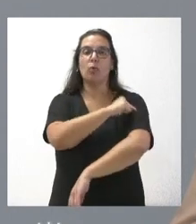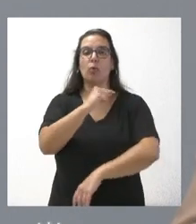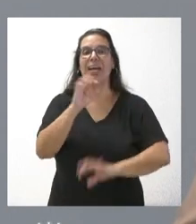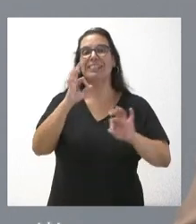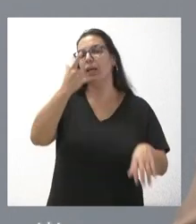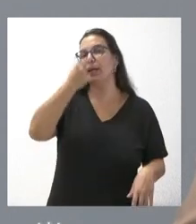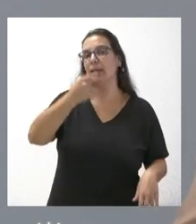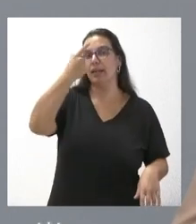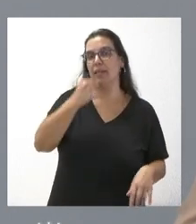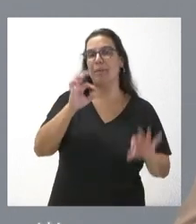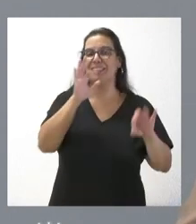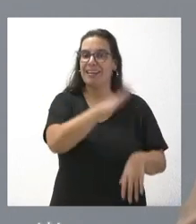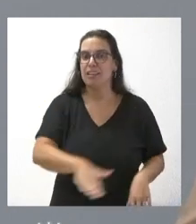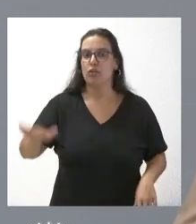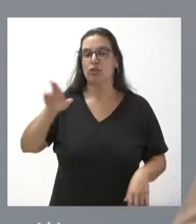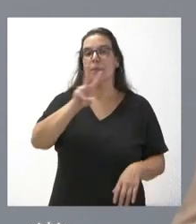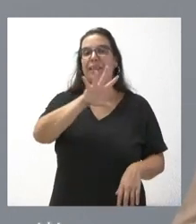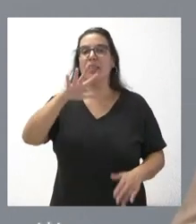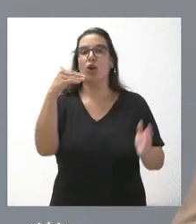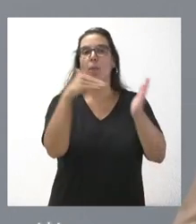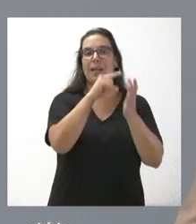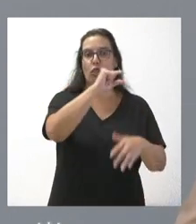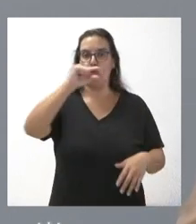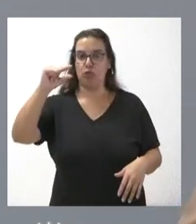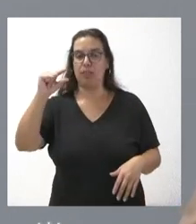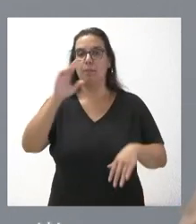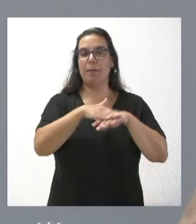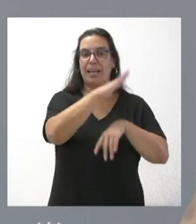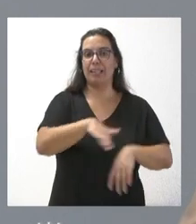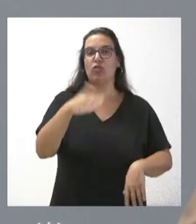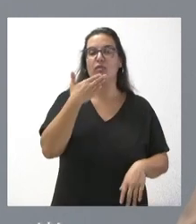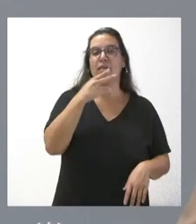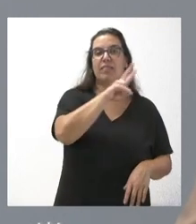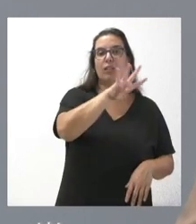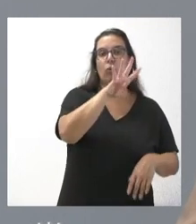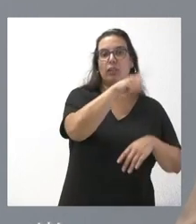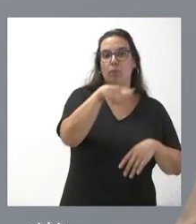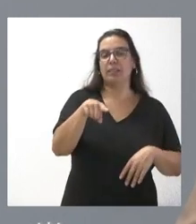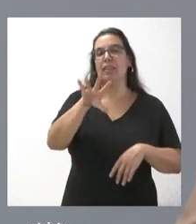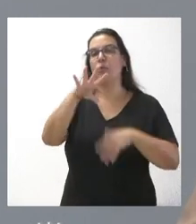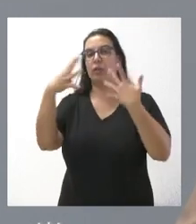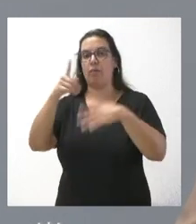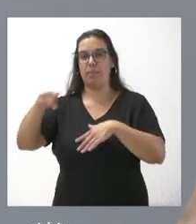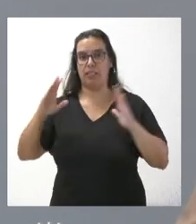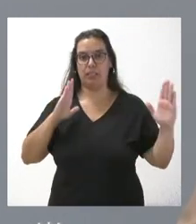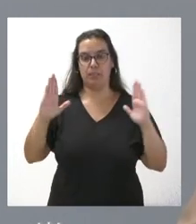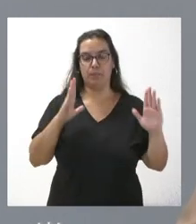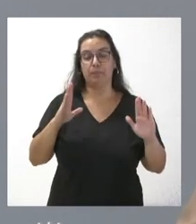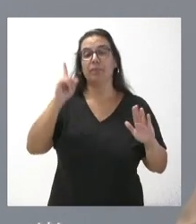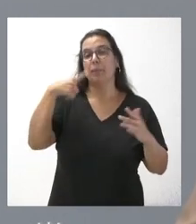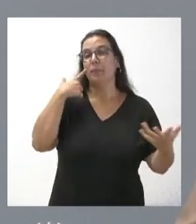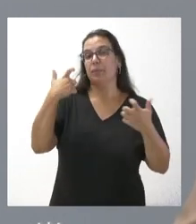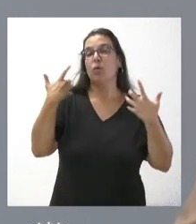gripales pediátricas, son 25.000 dosis para niños entre 24 y 59 meses de edad. Significarles como